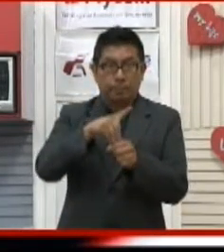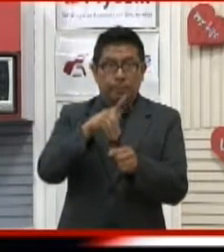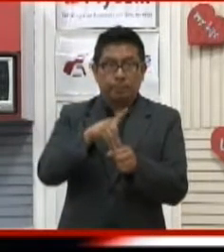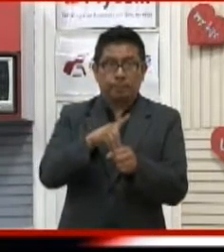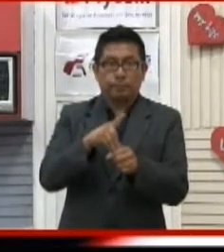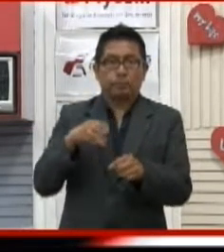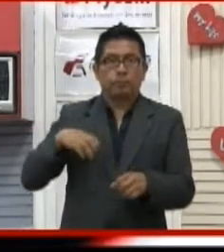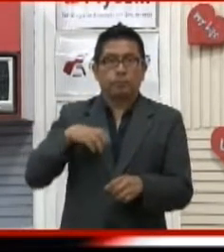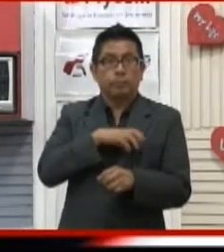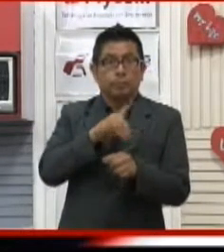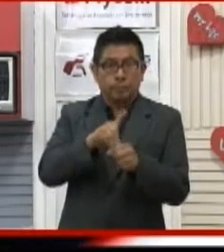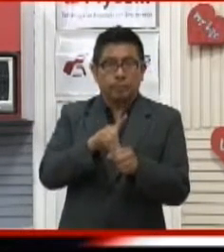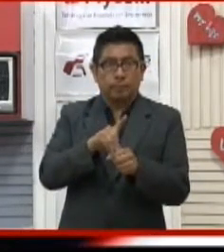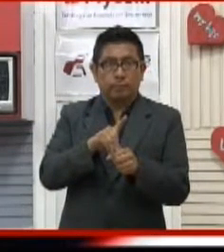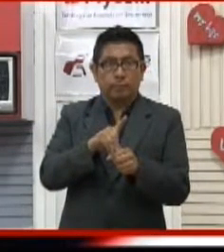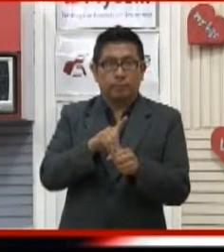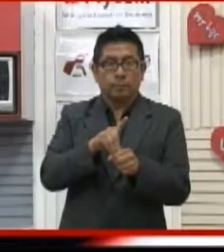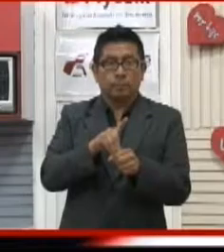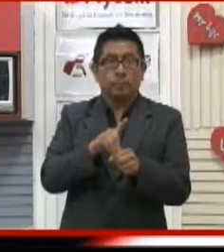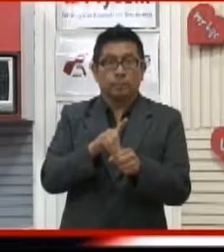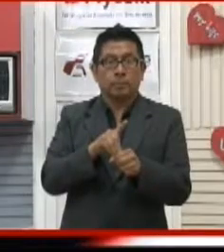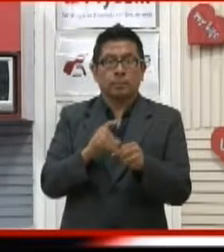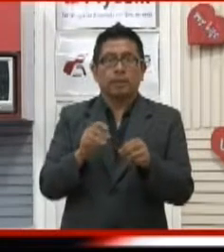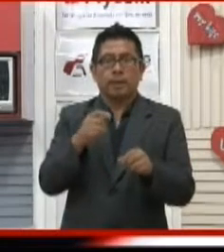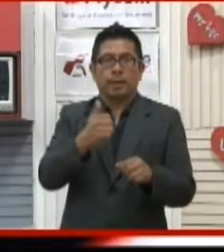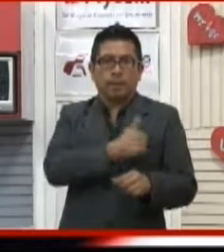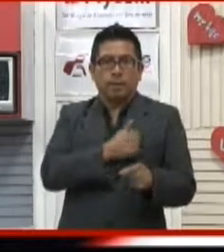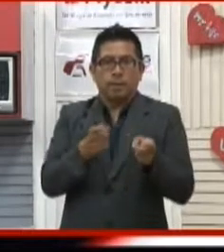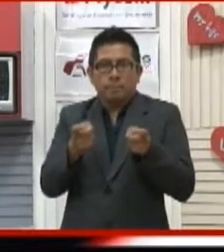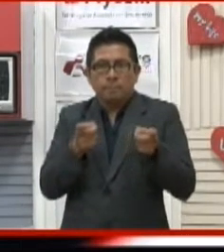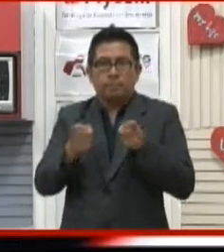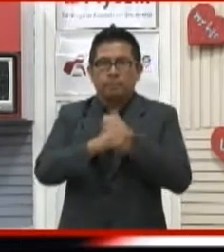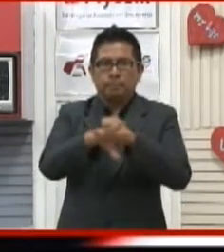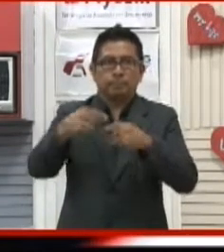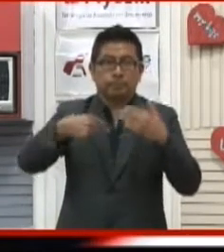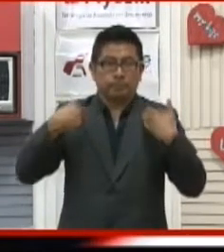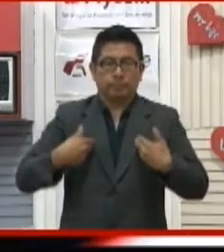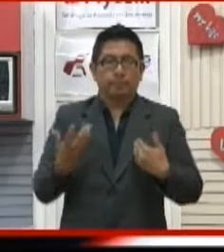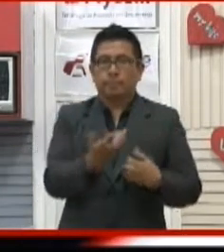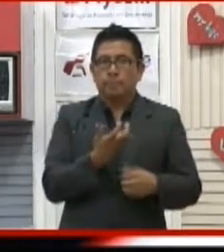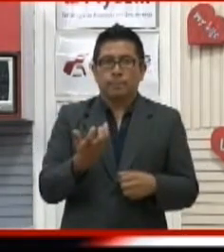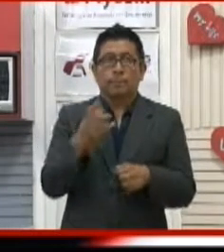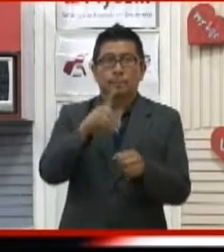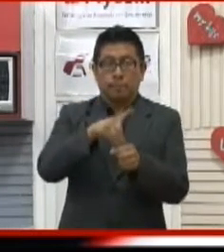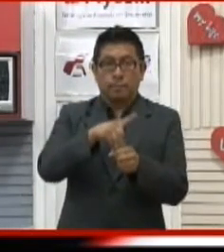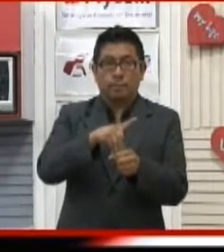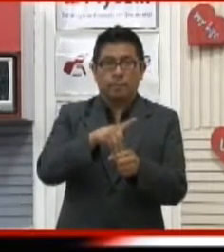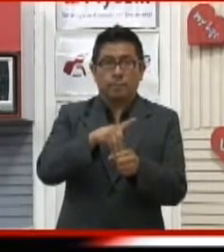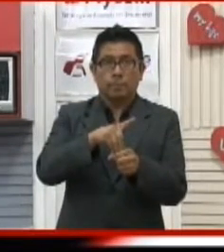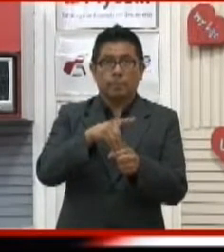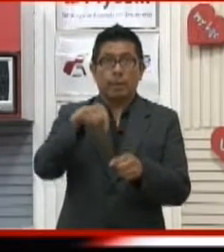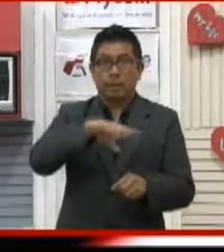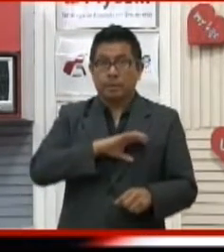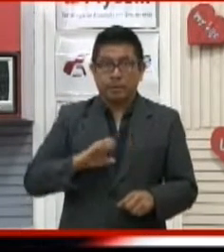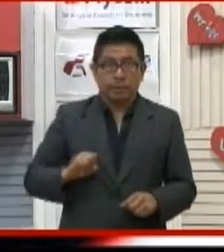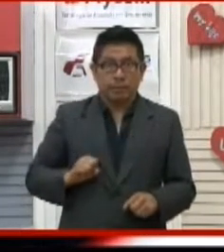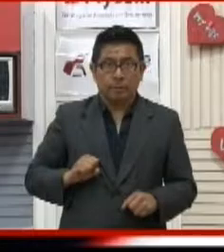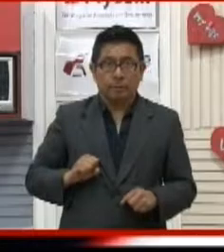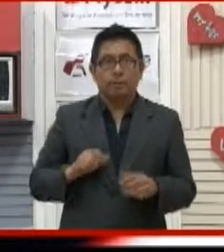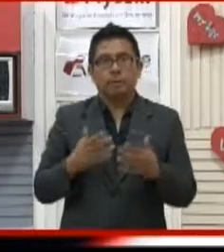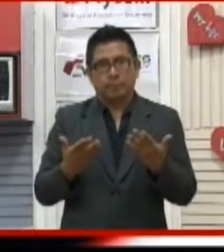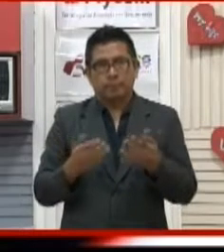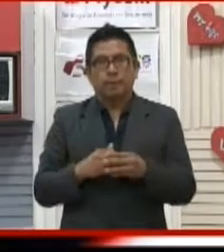con Discapacidad, CONA IPD, que es el ente rector que promueve los derechos de las personas con discapacidad en El Salvador,